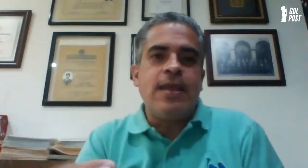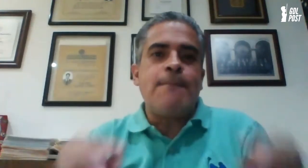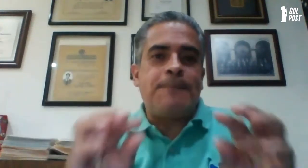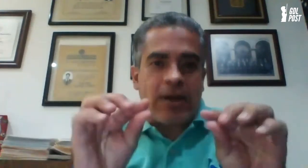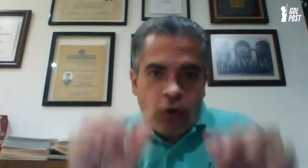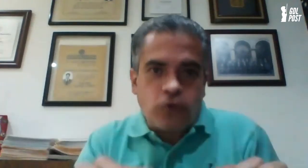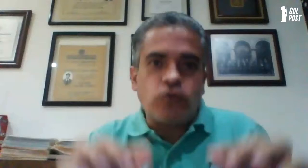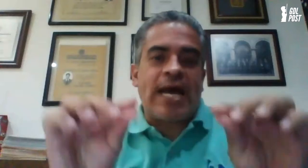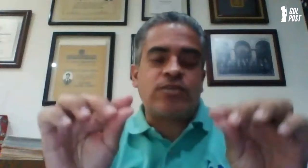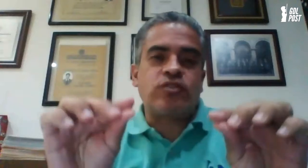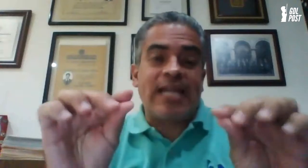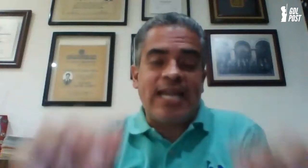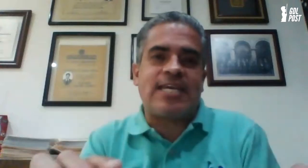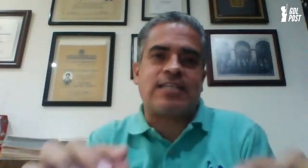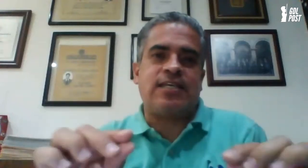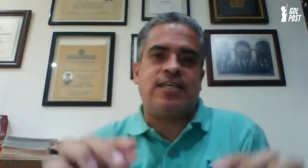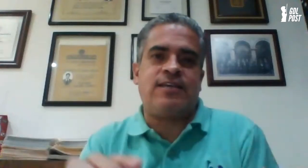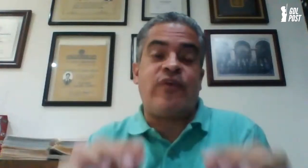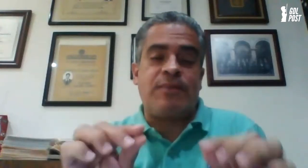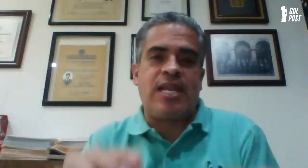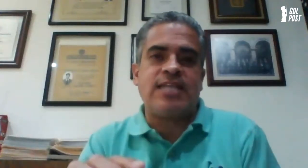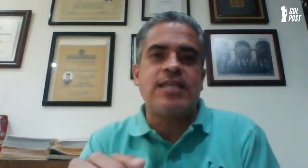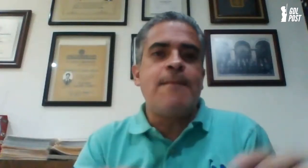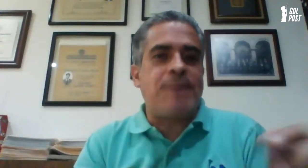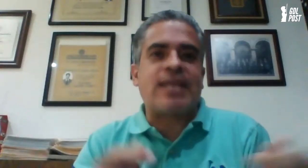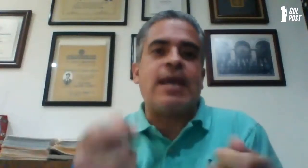organizadamente, a sus clínicas